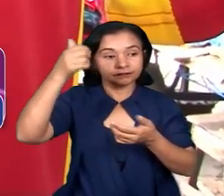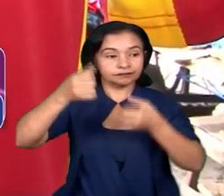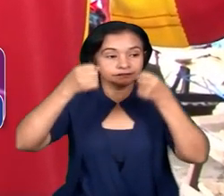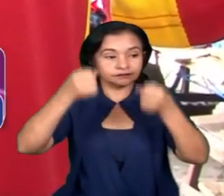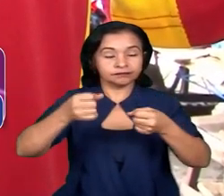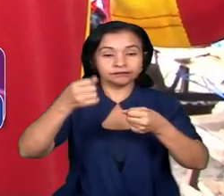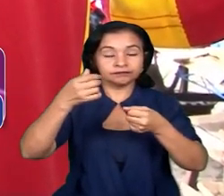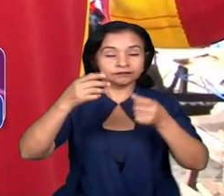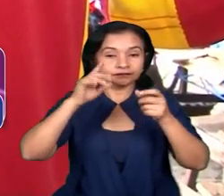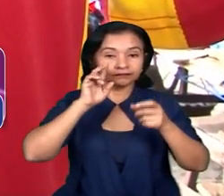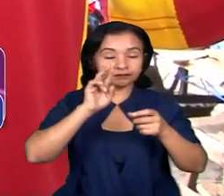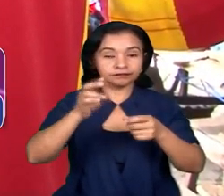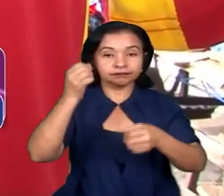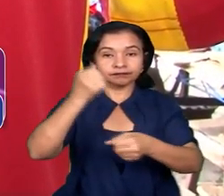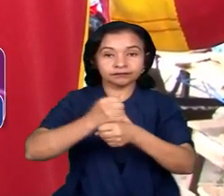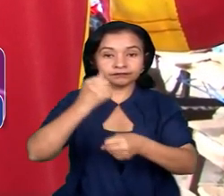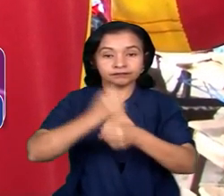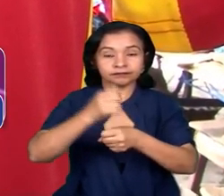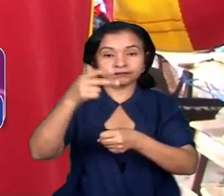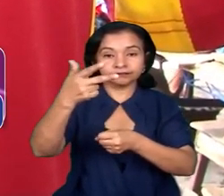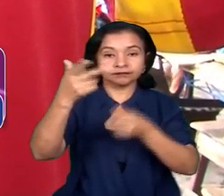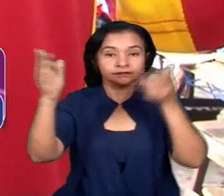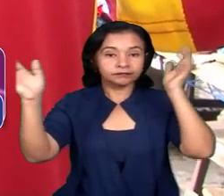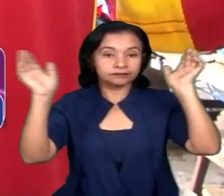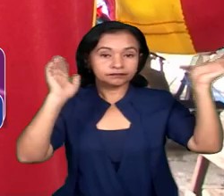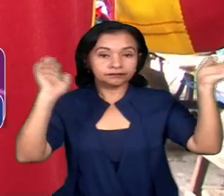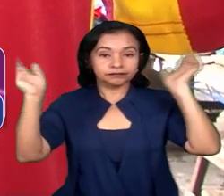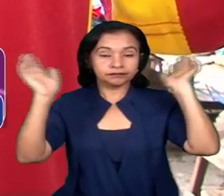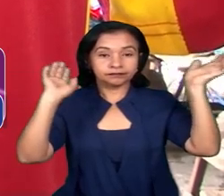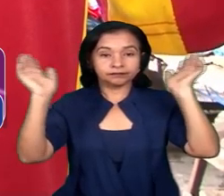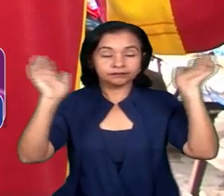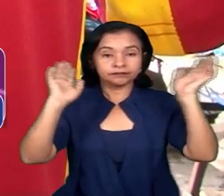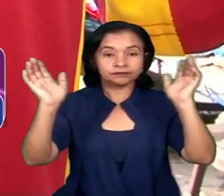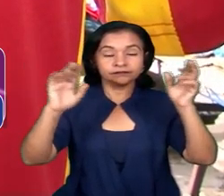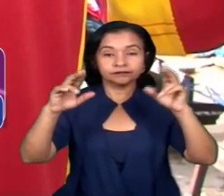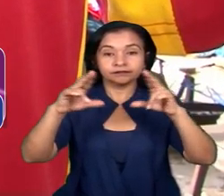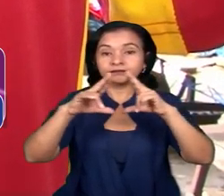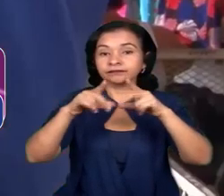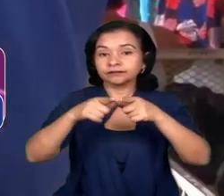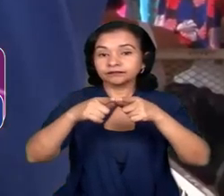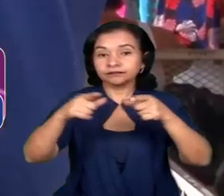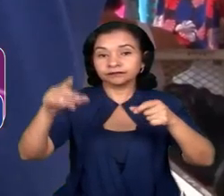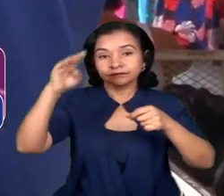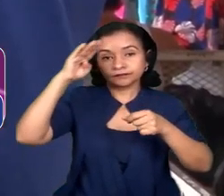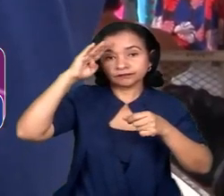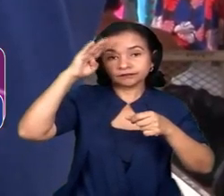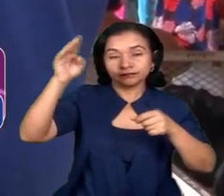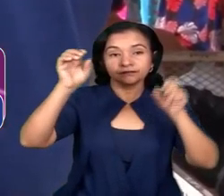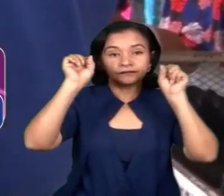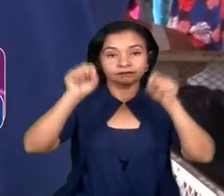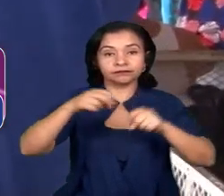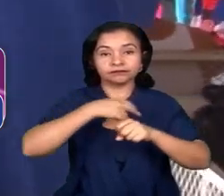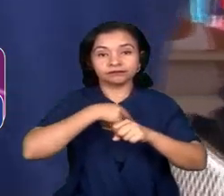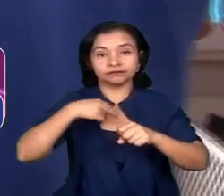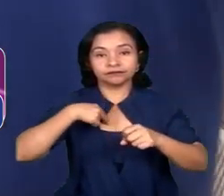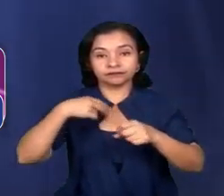al frente, trabajando con los 8 mercados de Managua, por medio de la Jefatura Nacional, donde hemos podido golpear a la